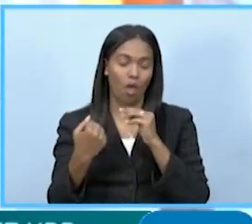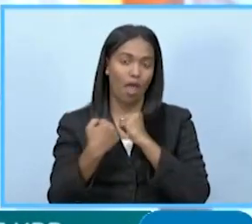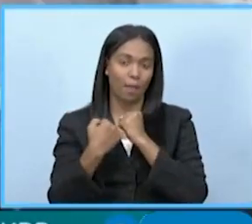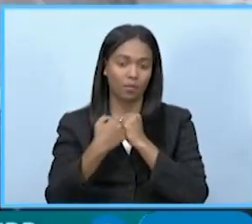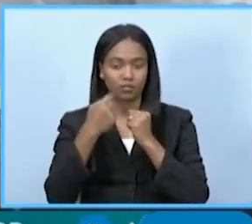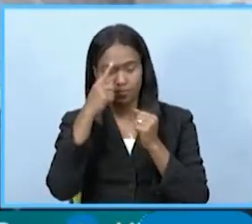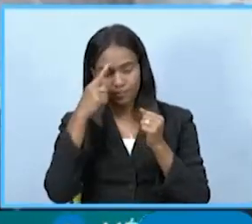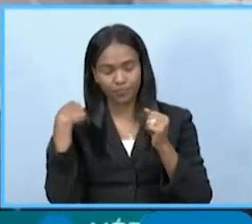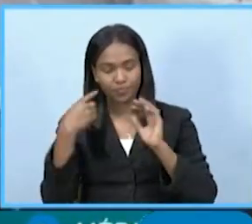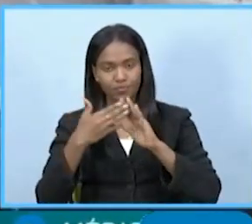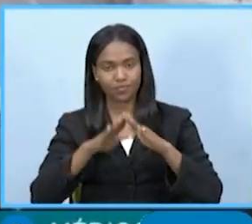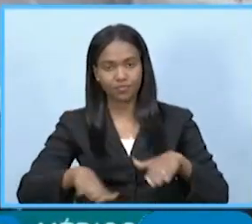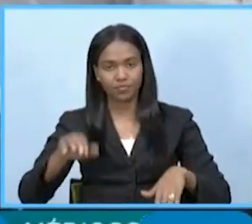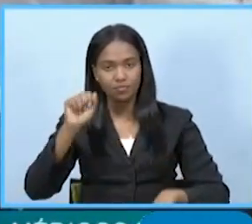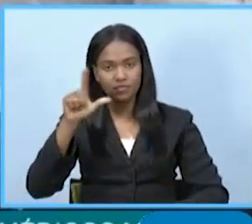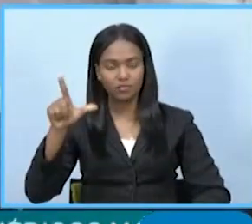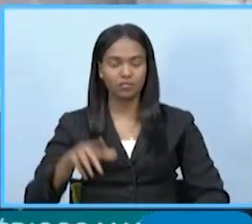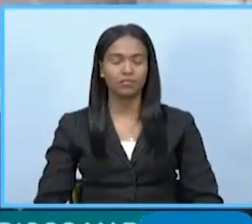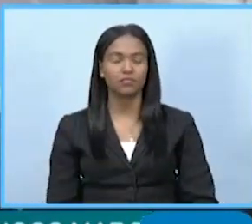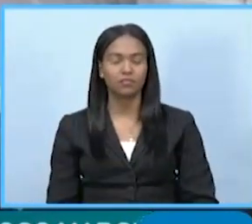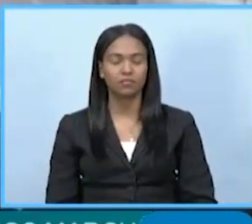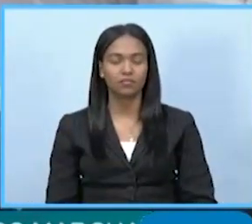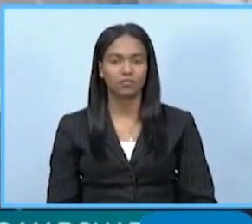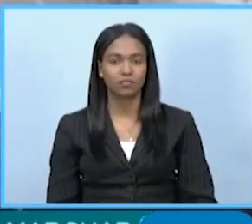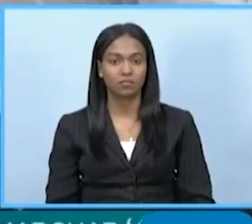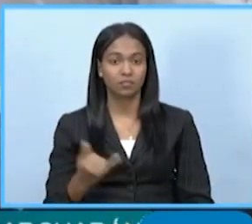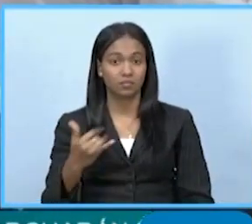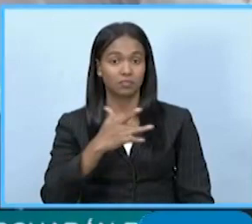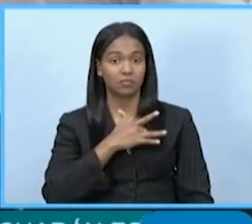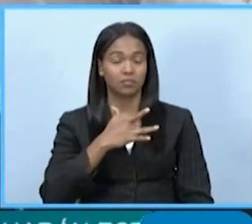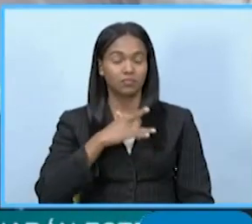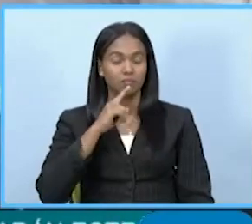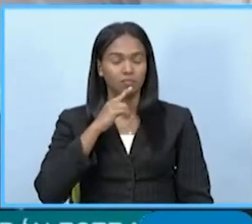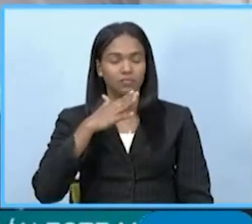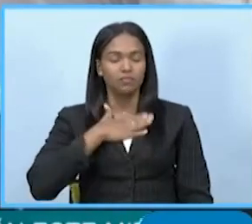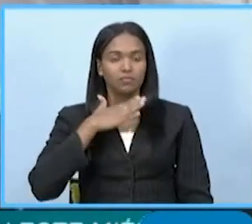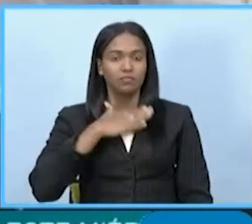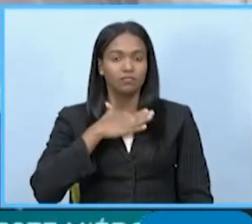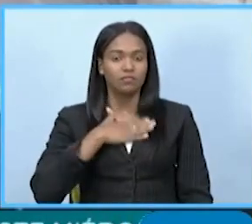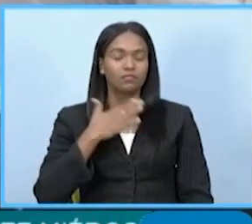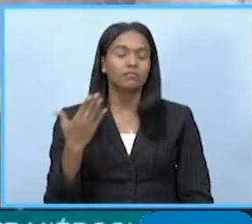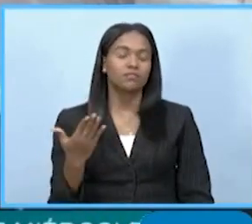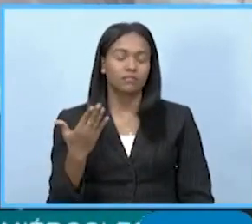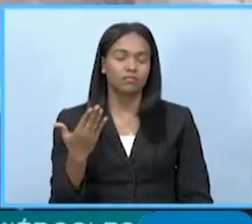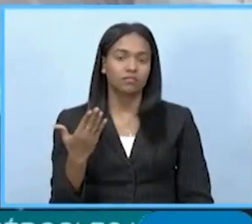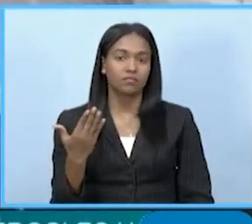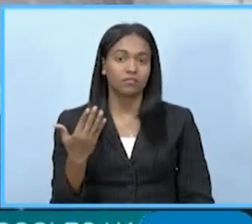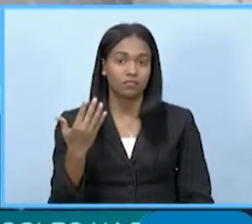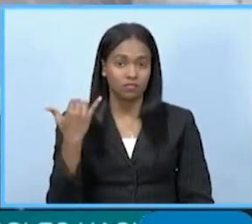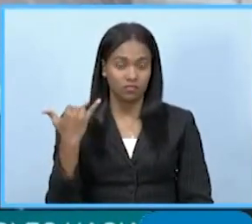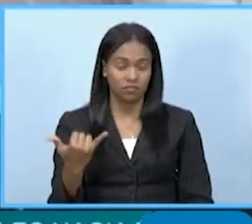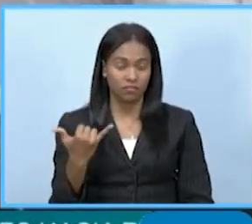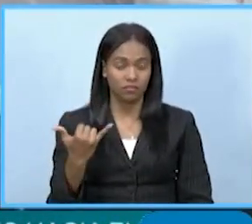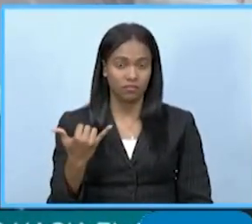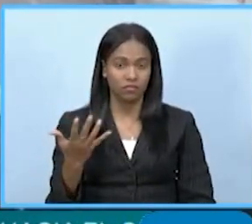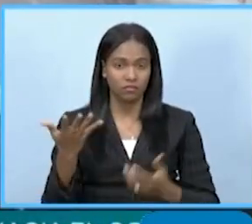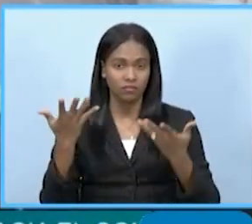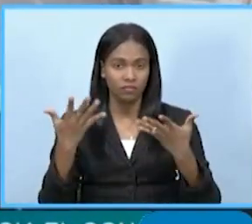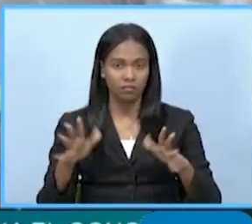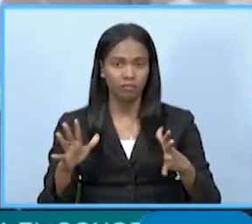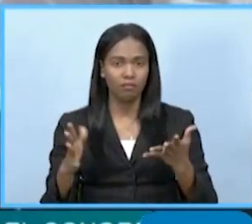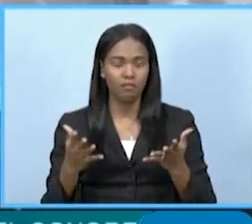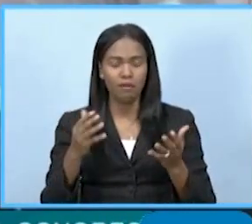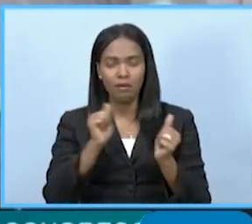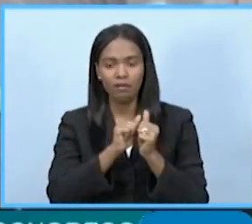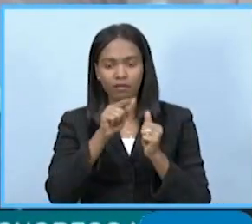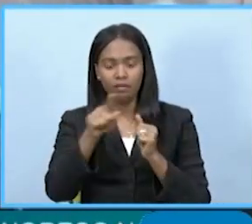nuestra comunidad. Oye, me siento completamente bien. Yo, después de